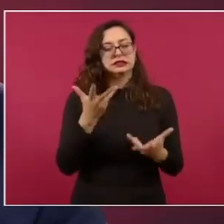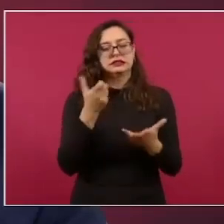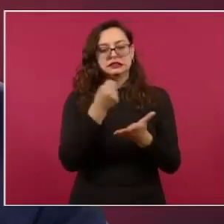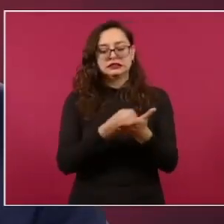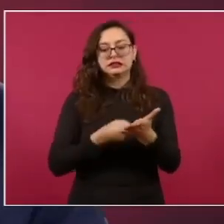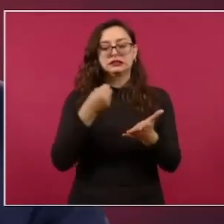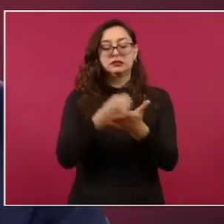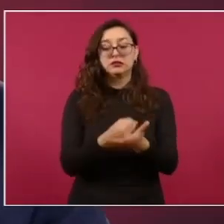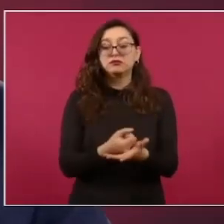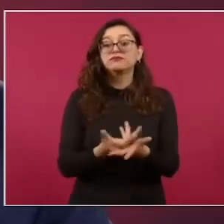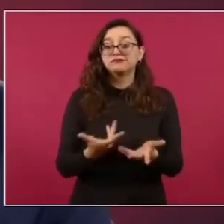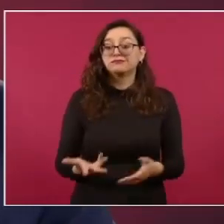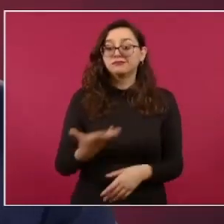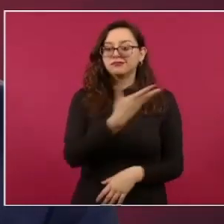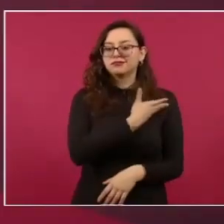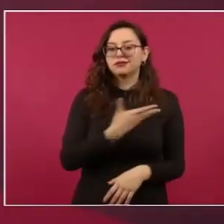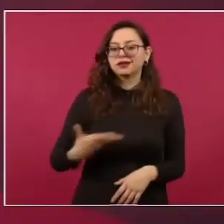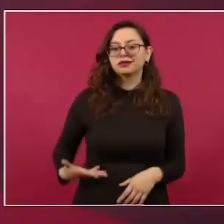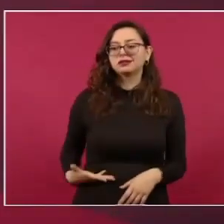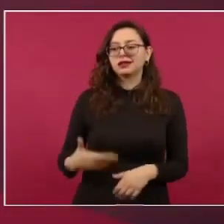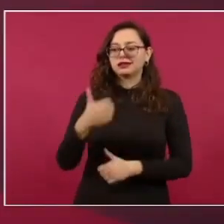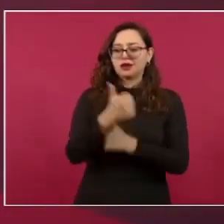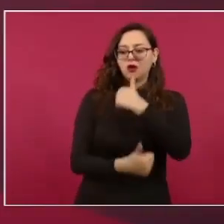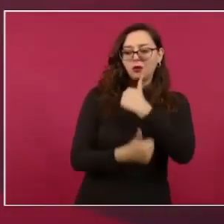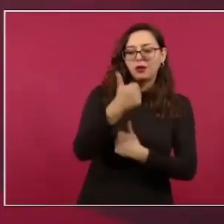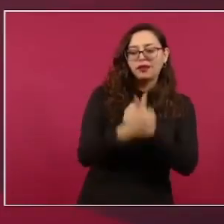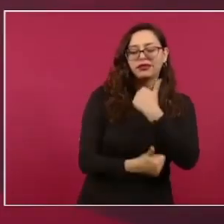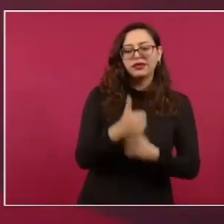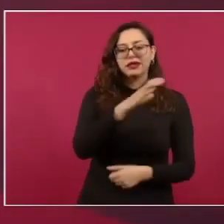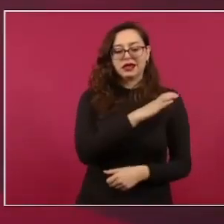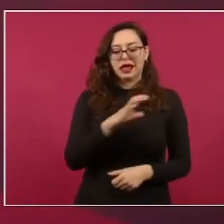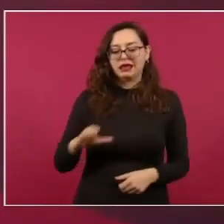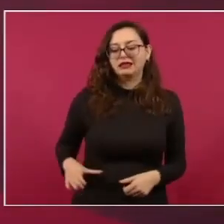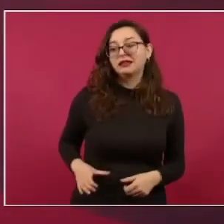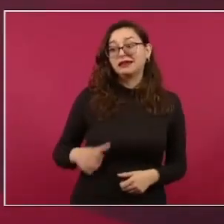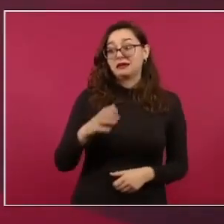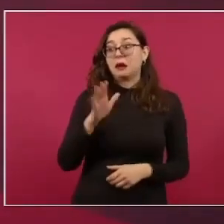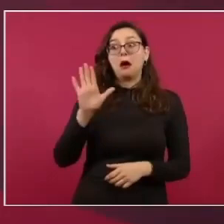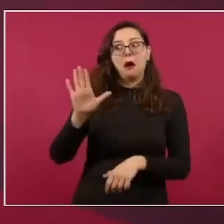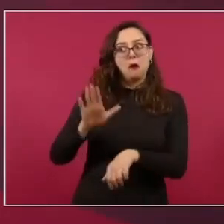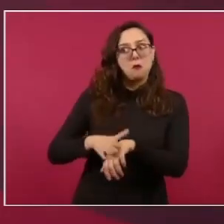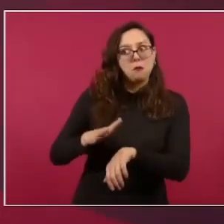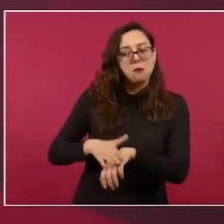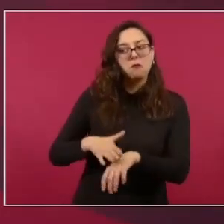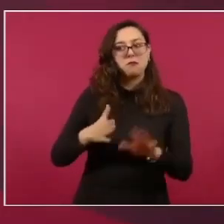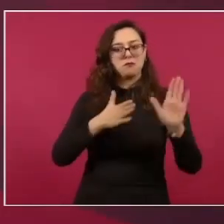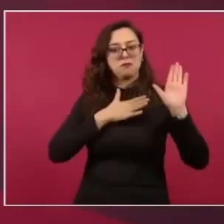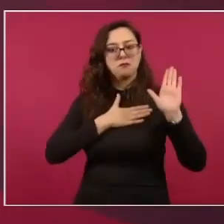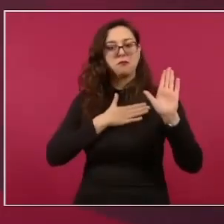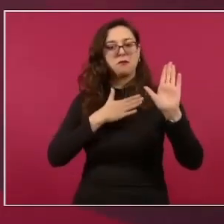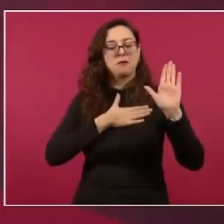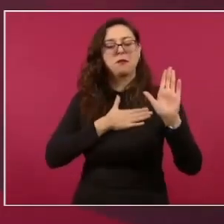la utilizaban en sus campañas. Lo mismo el grupo de obregonistas que en la campaña reeleccionista de